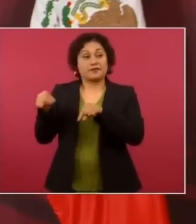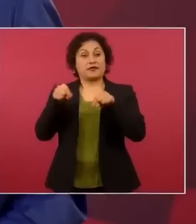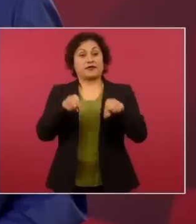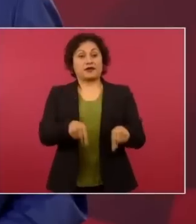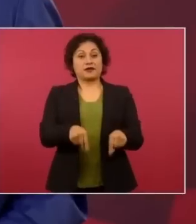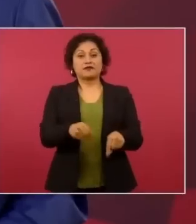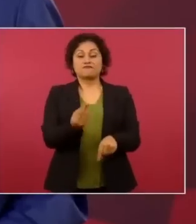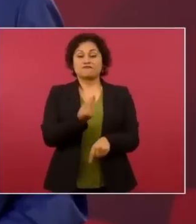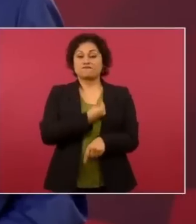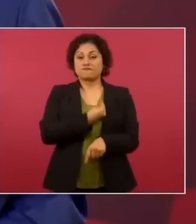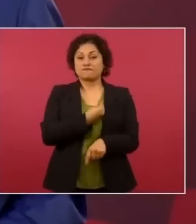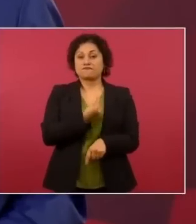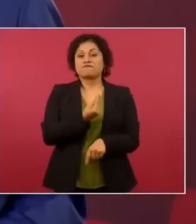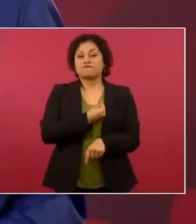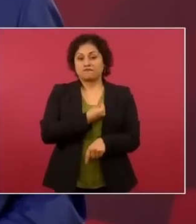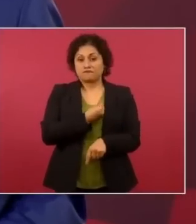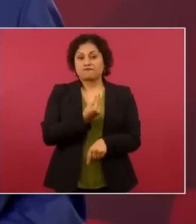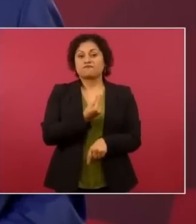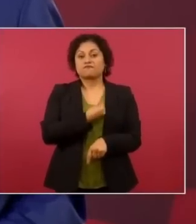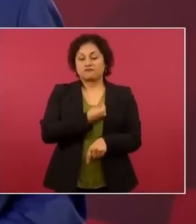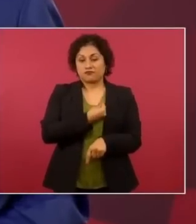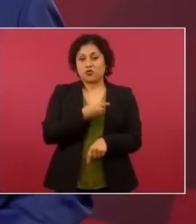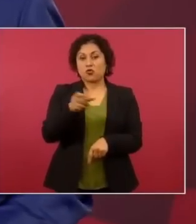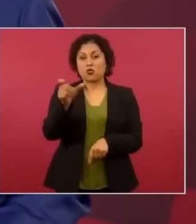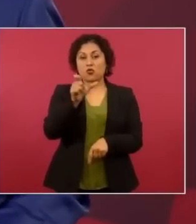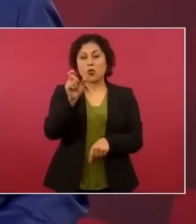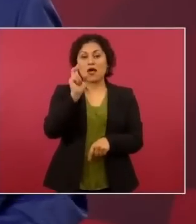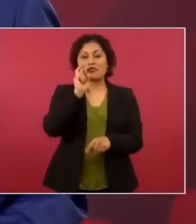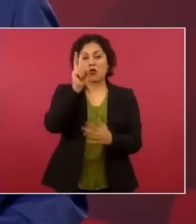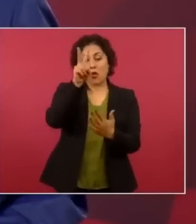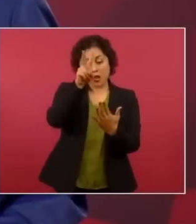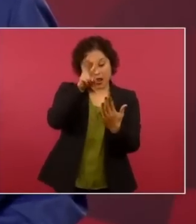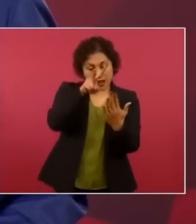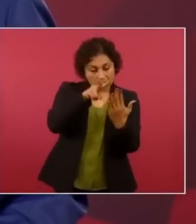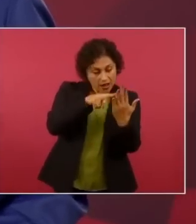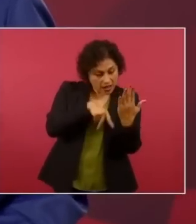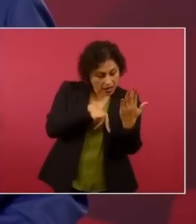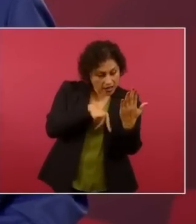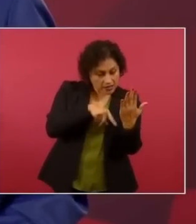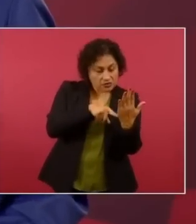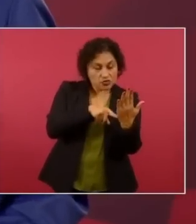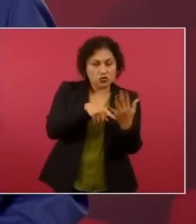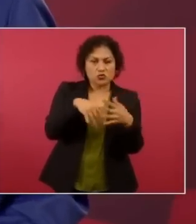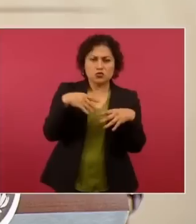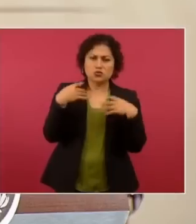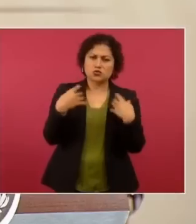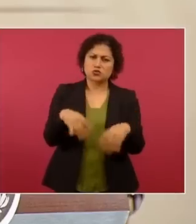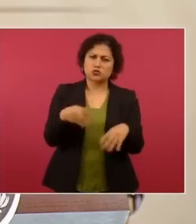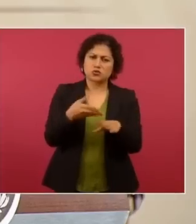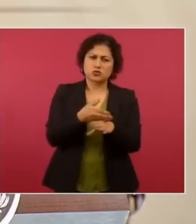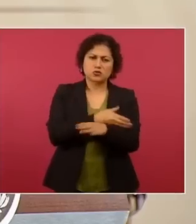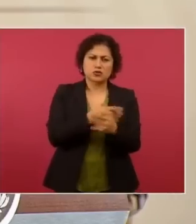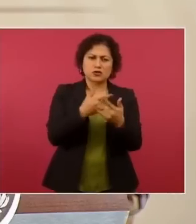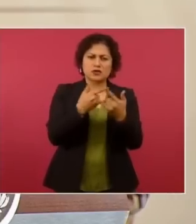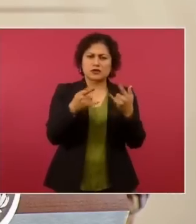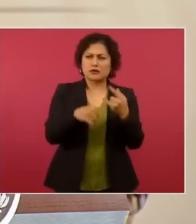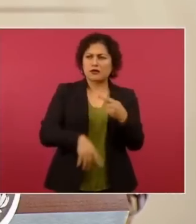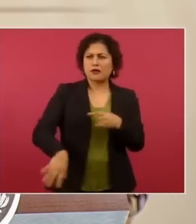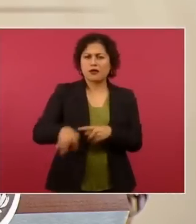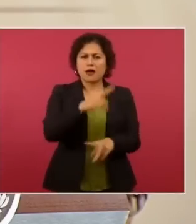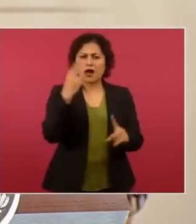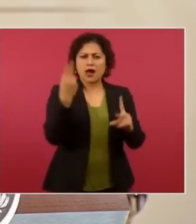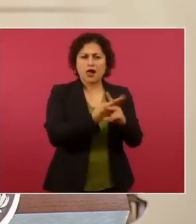rueda de prensa diaria, un periodista cuestionó al mandatario mexicano sobre la violación a los derechos humanos de los 222